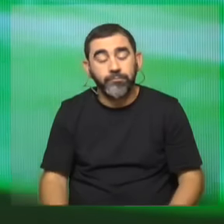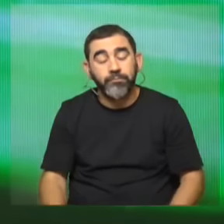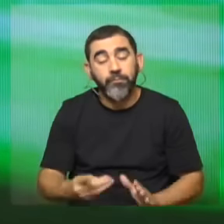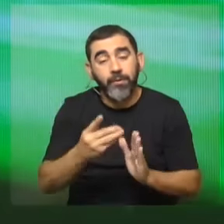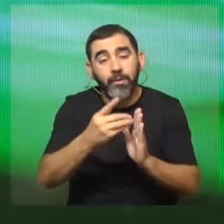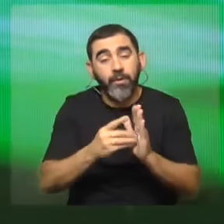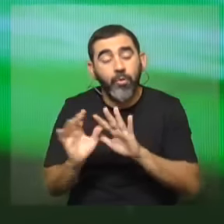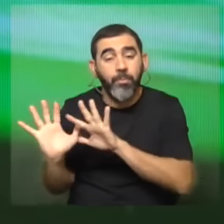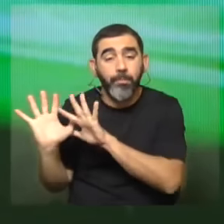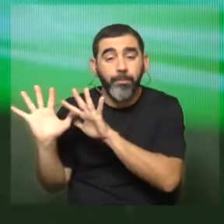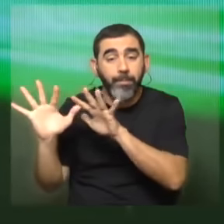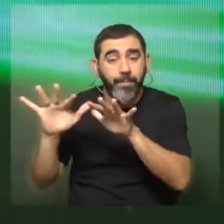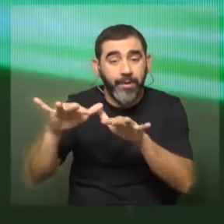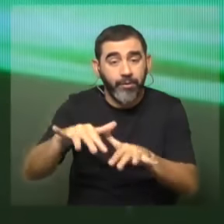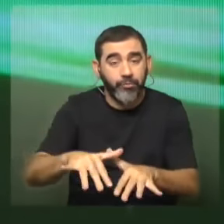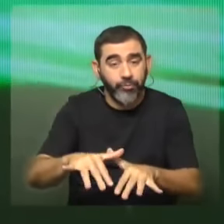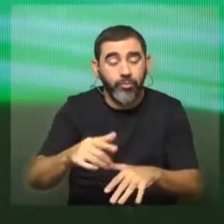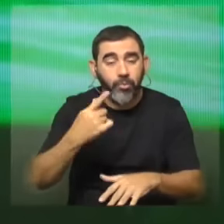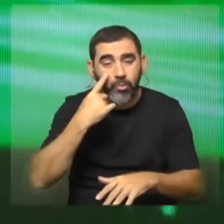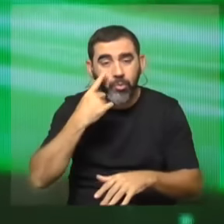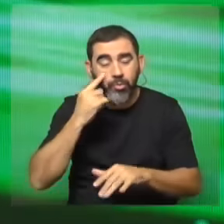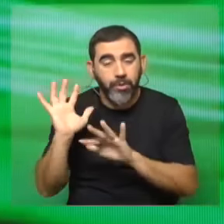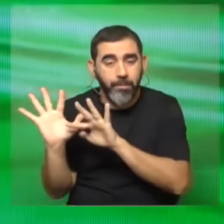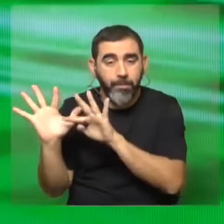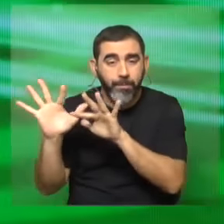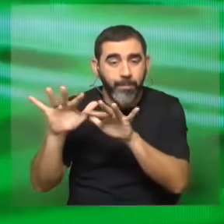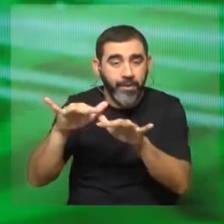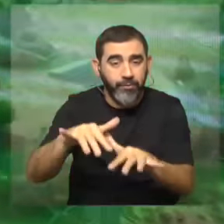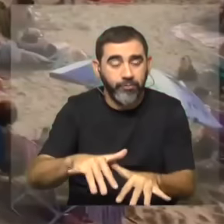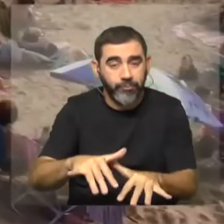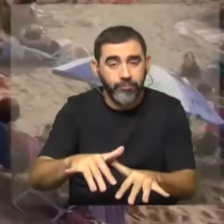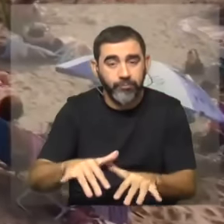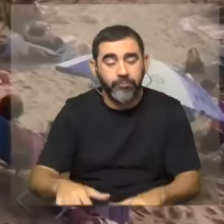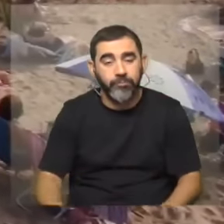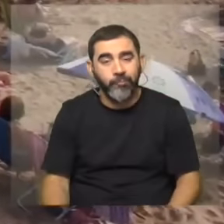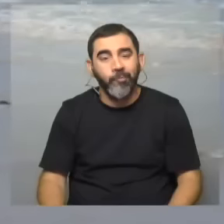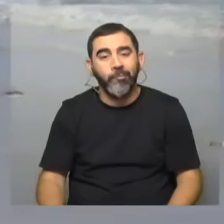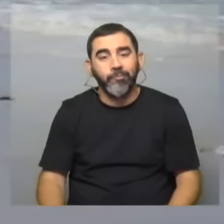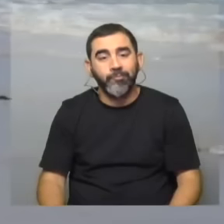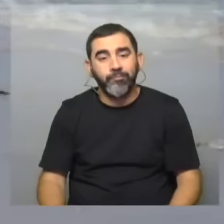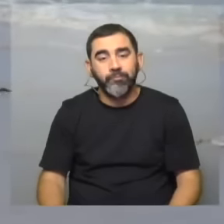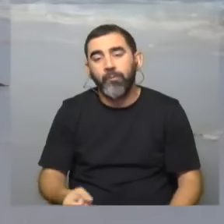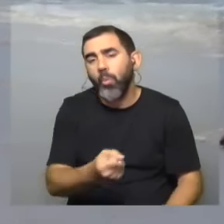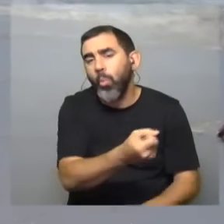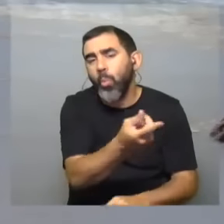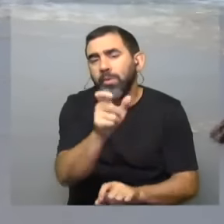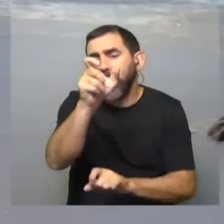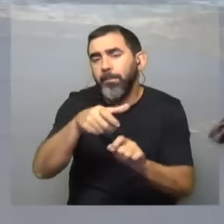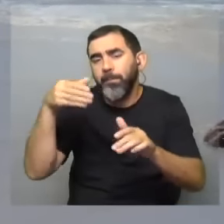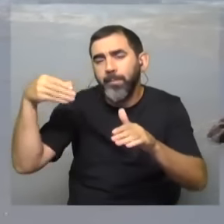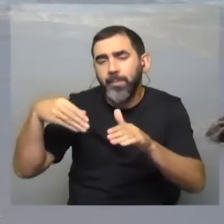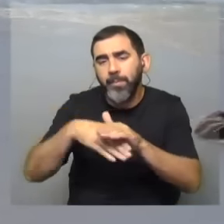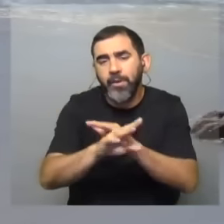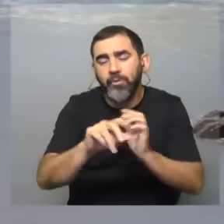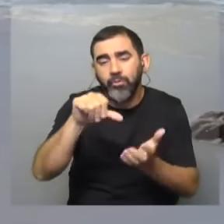de migraciones que son conocidos los datos de migraciones nos dan eh Cuántas personas ingresaron al